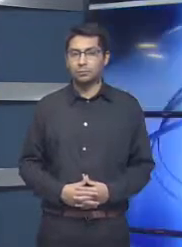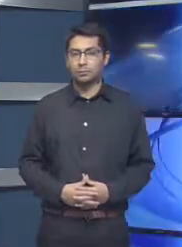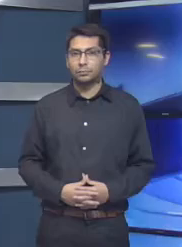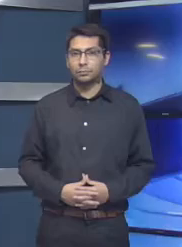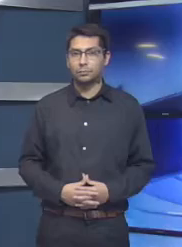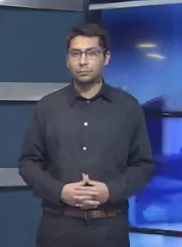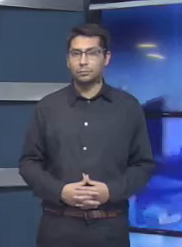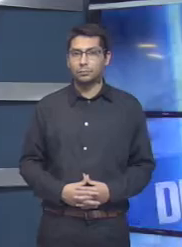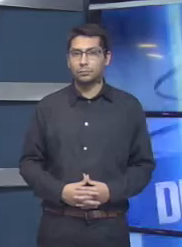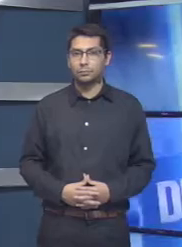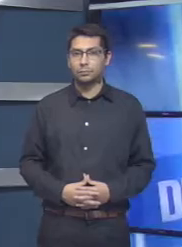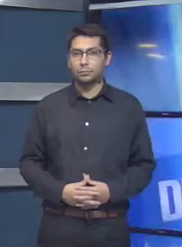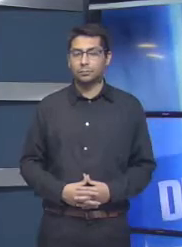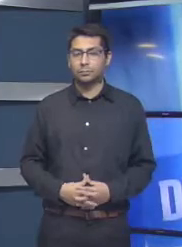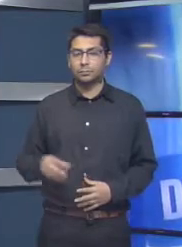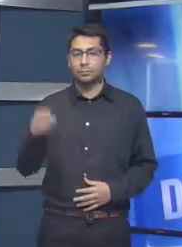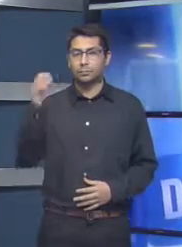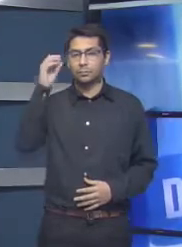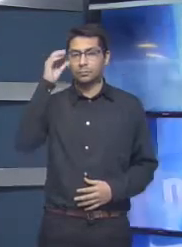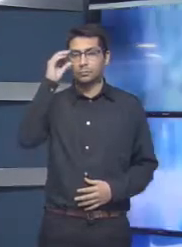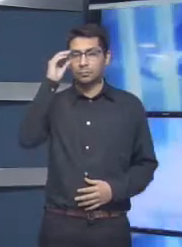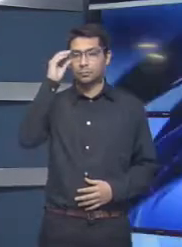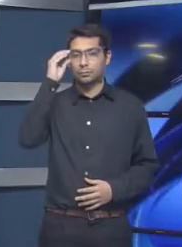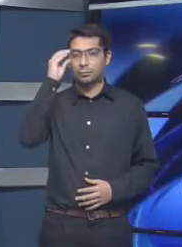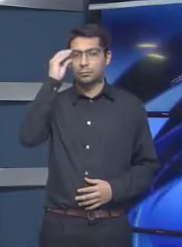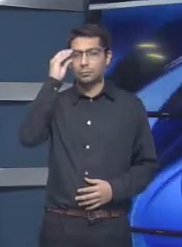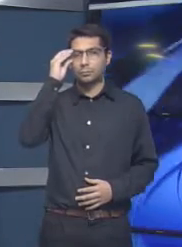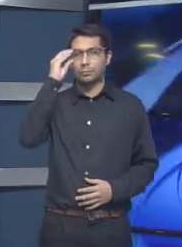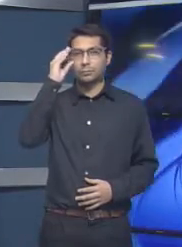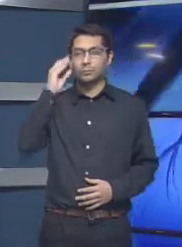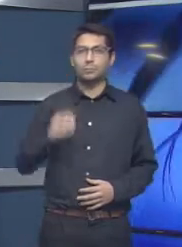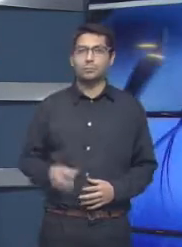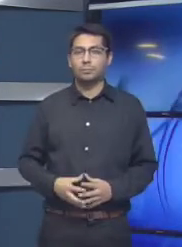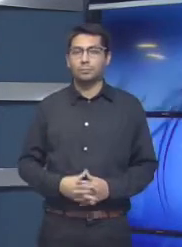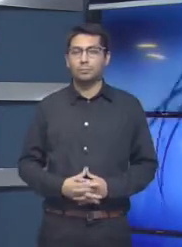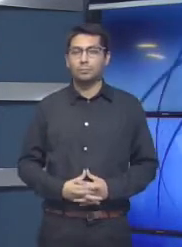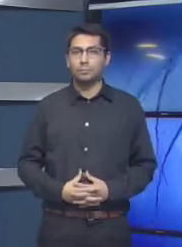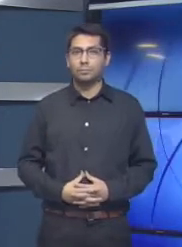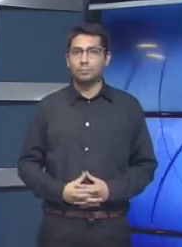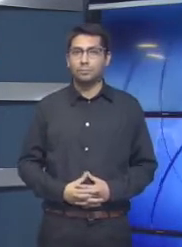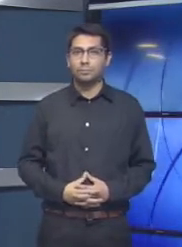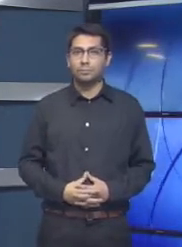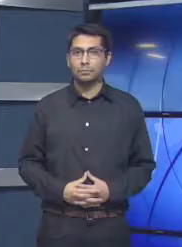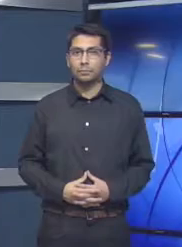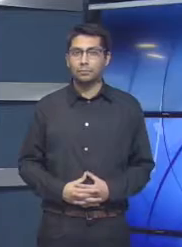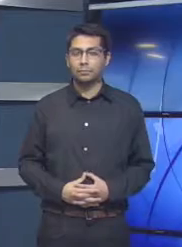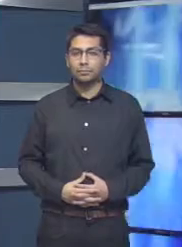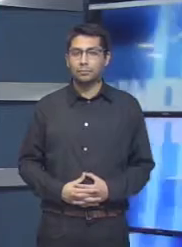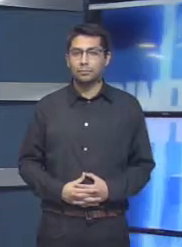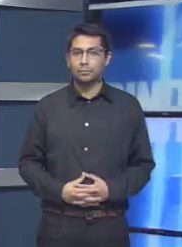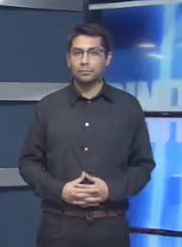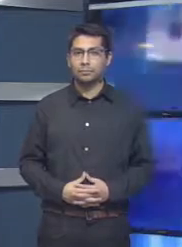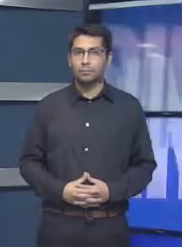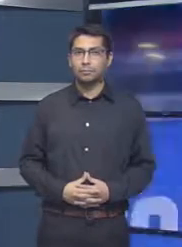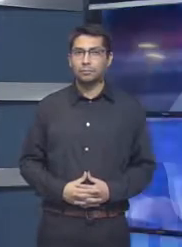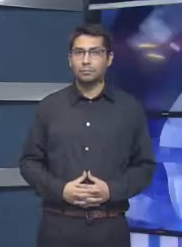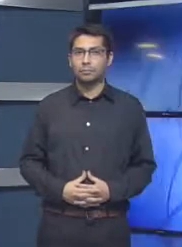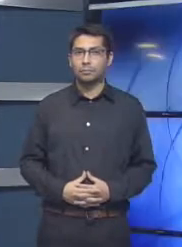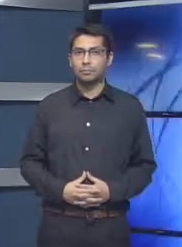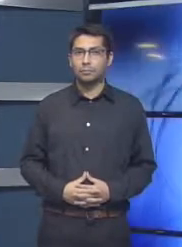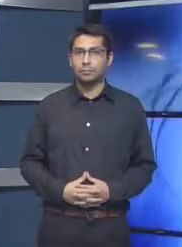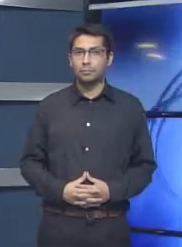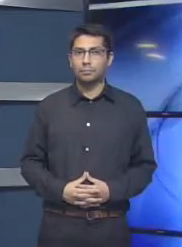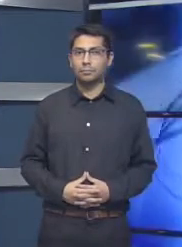iba a aplicar dando esa flexibilidad para poder pagar la tarjeta. Uh-huh. Después nos hemos encontrado que en algunos